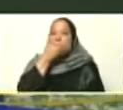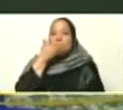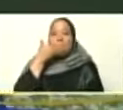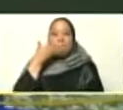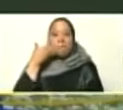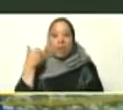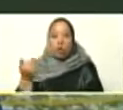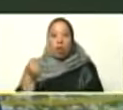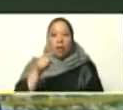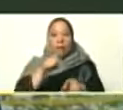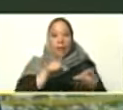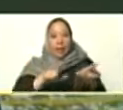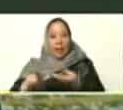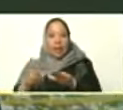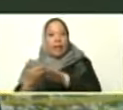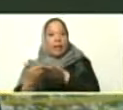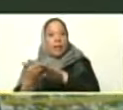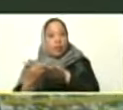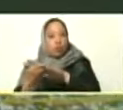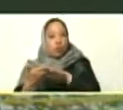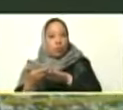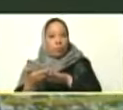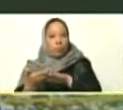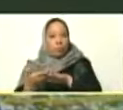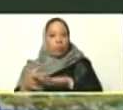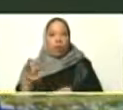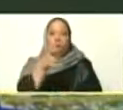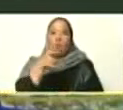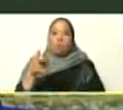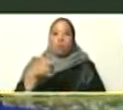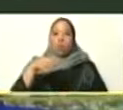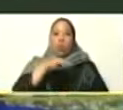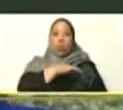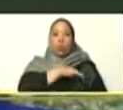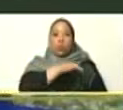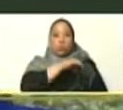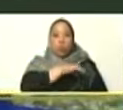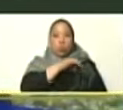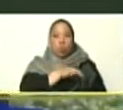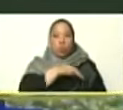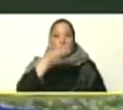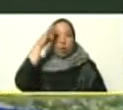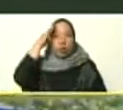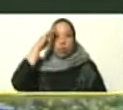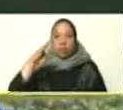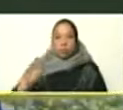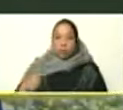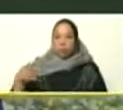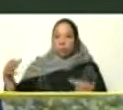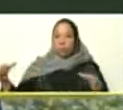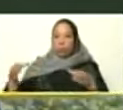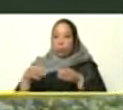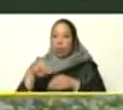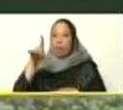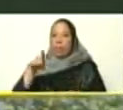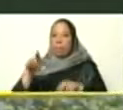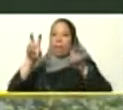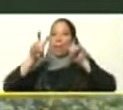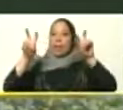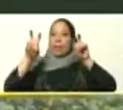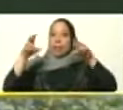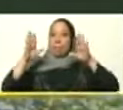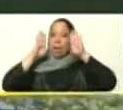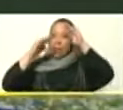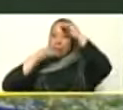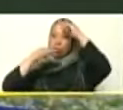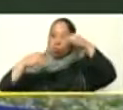del pueblo. Las BRICOMILES, que son las Brigadas Comunitarias Militares de Educación y Salud, pretenden antes que todo organizarnos en el